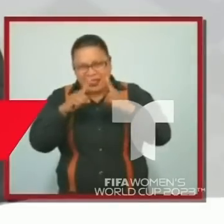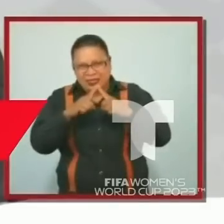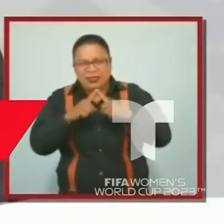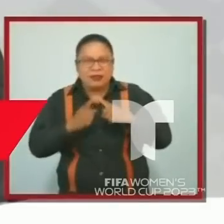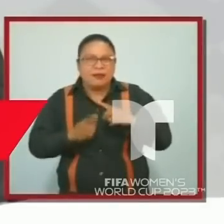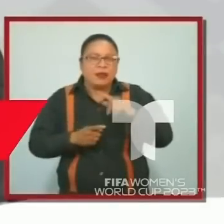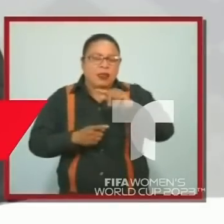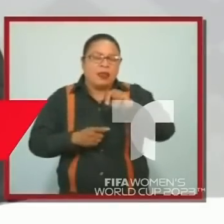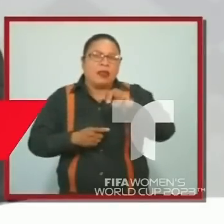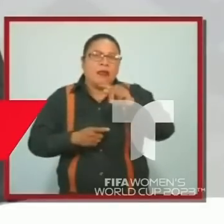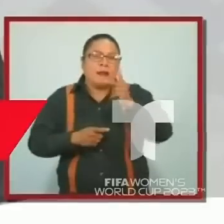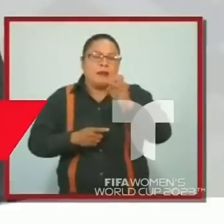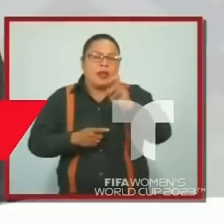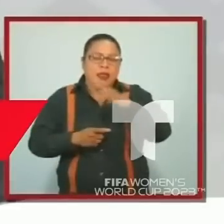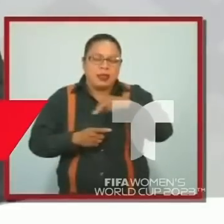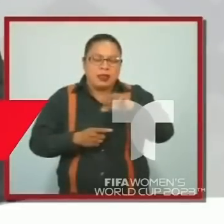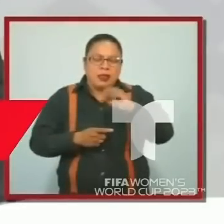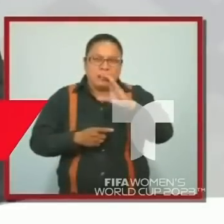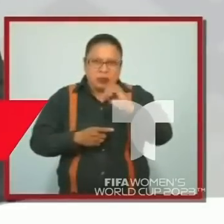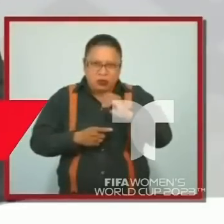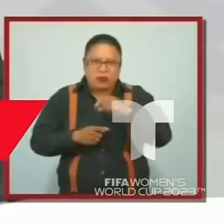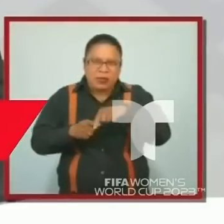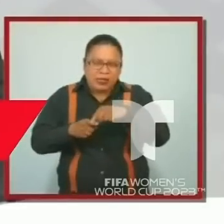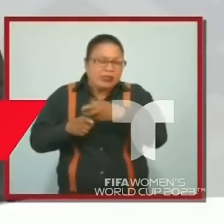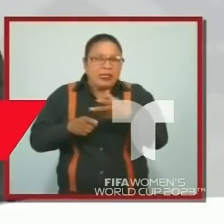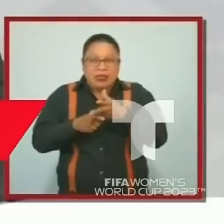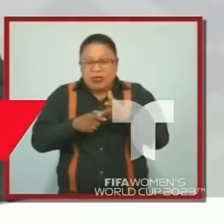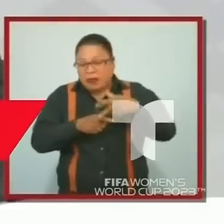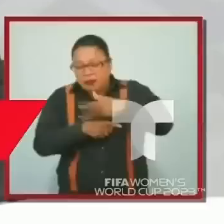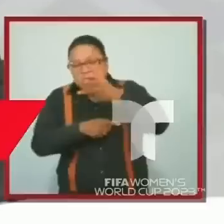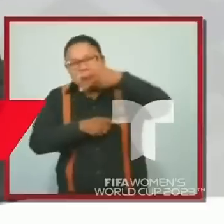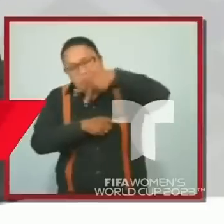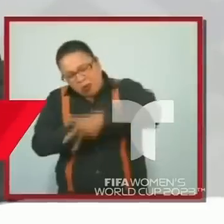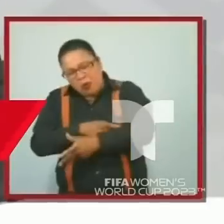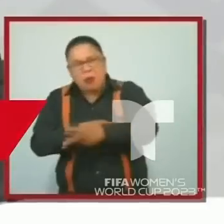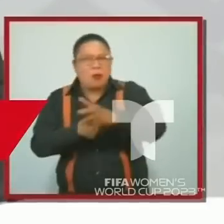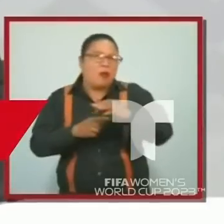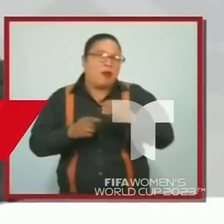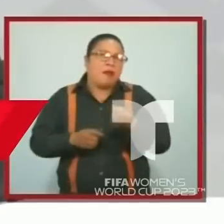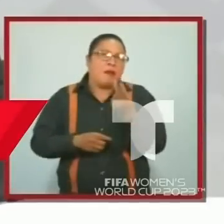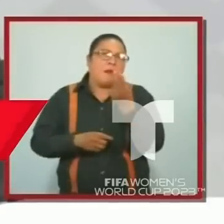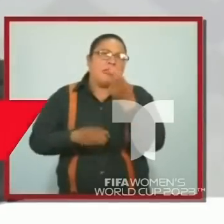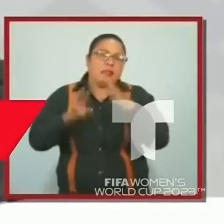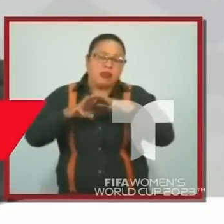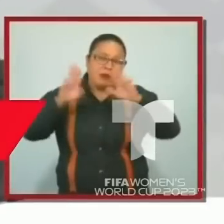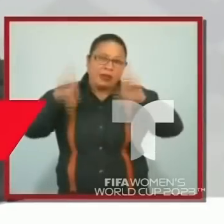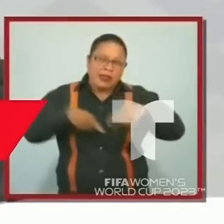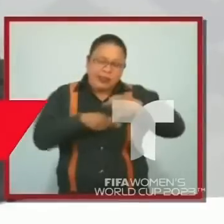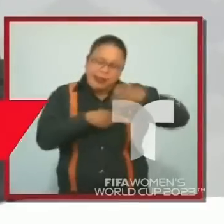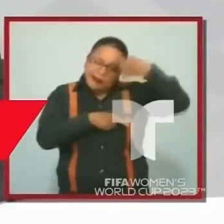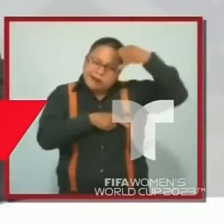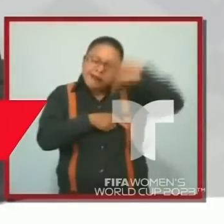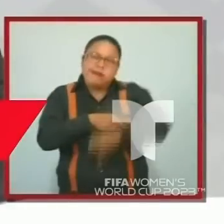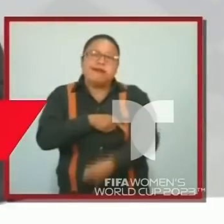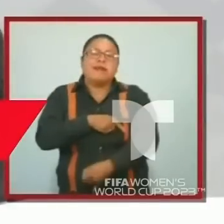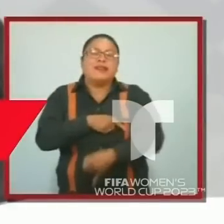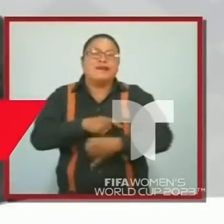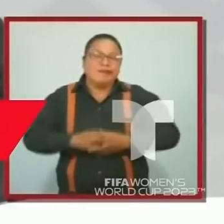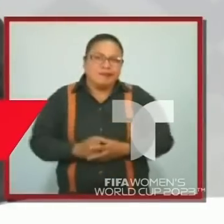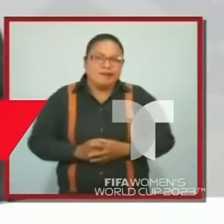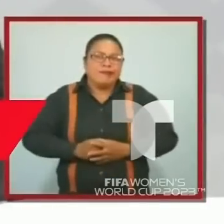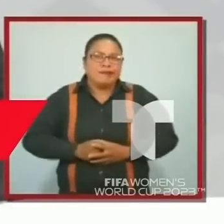de Magdalena Peñasco, y cayó aproximadamente a un barranco de más de 25 metros de